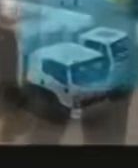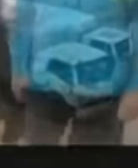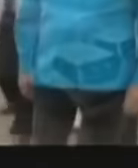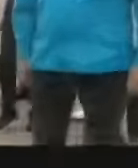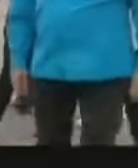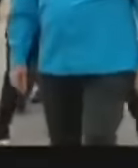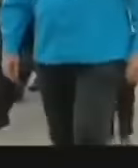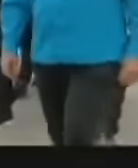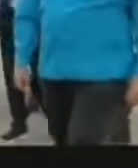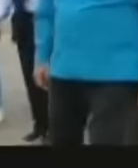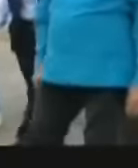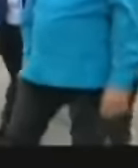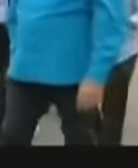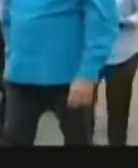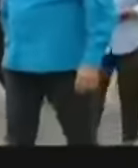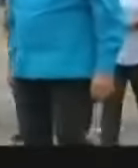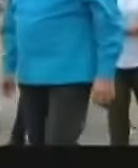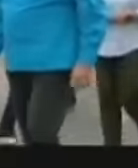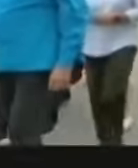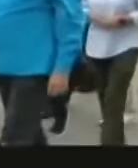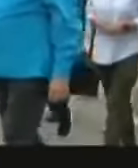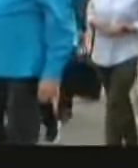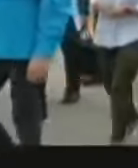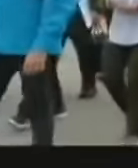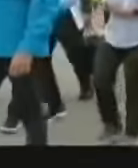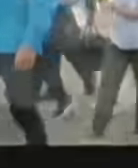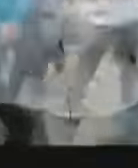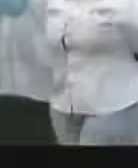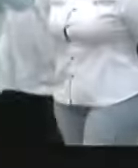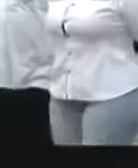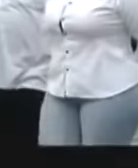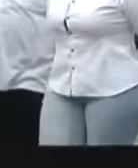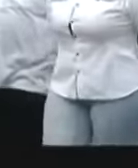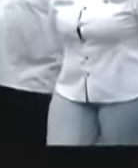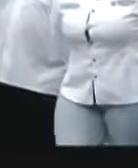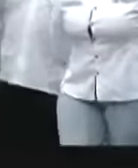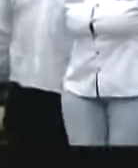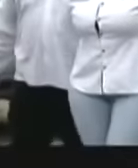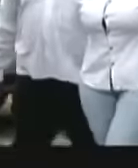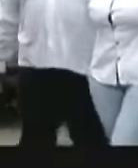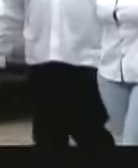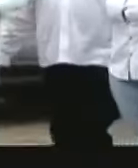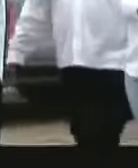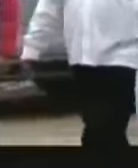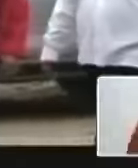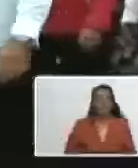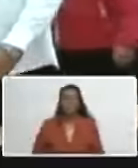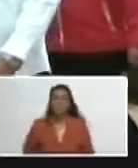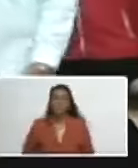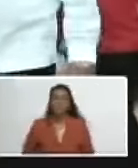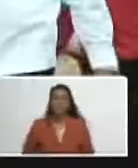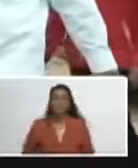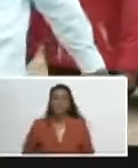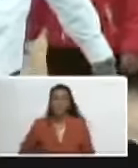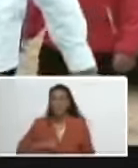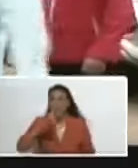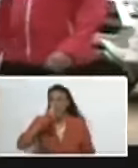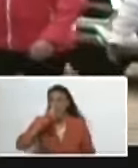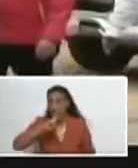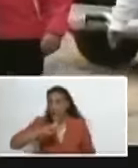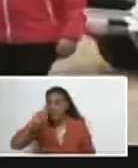aniversario de miércoles productivo. Estamos precisamente en los 5 años del miércoles